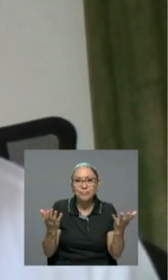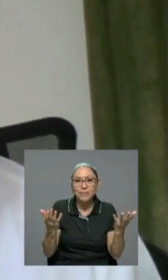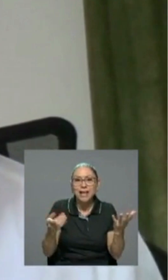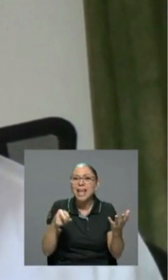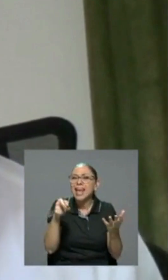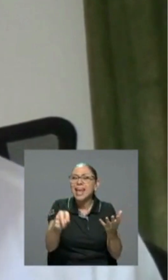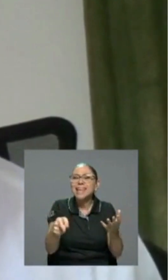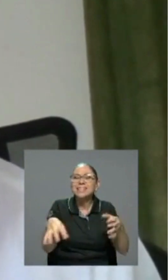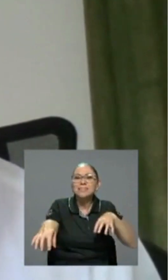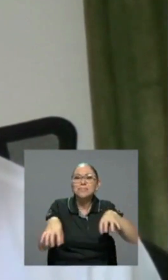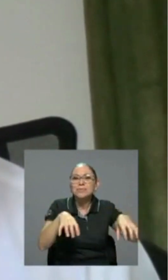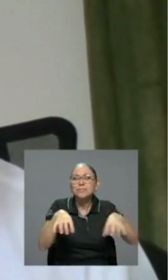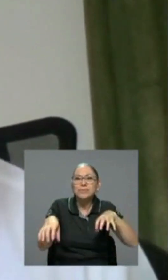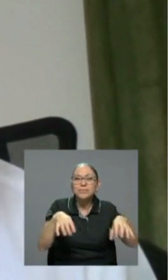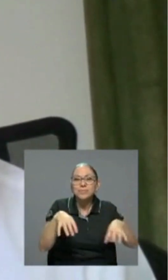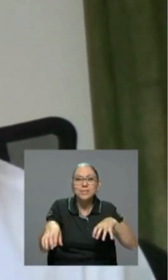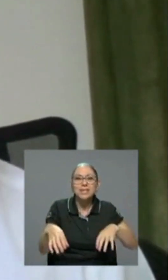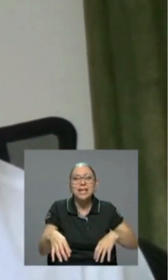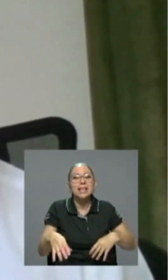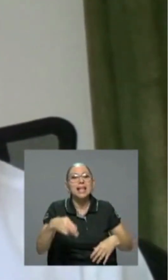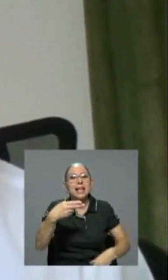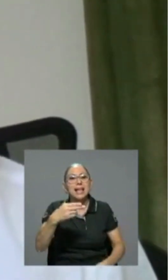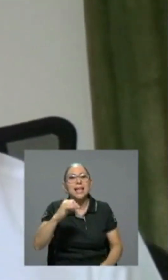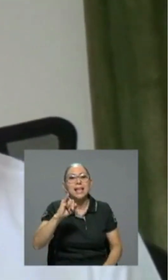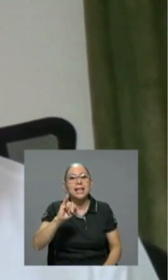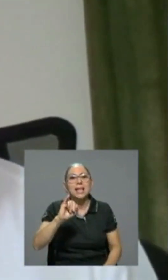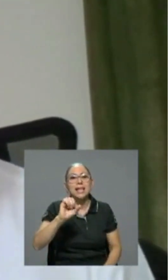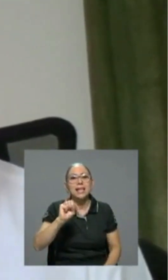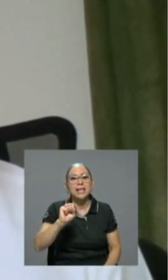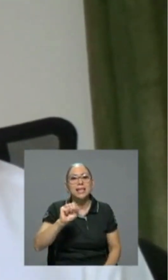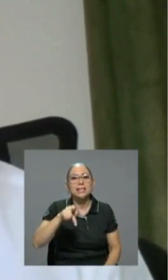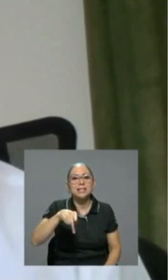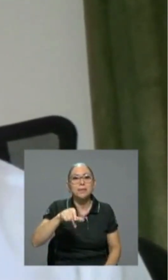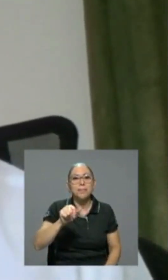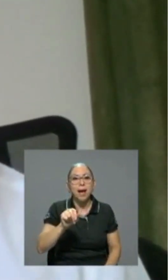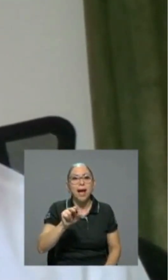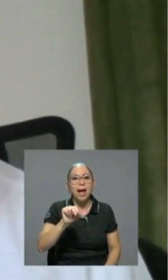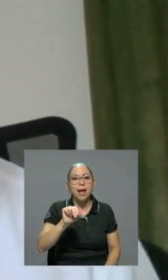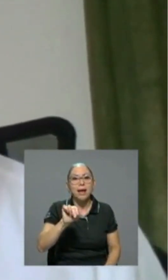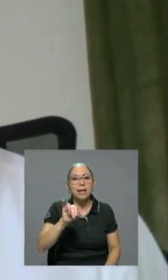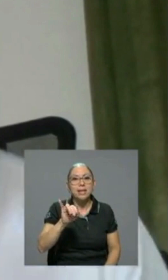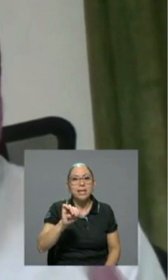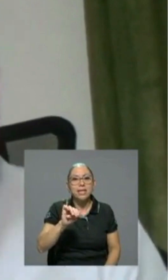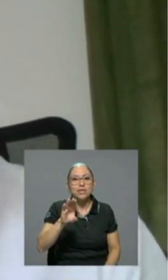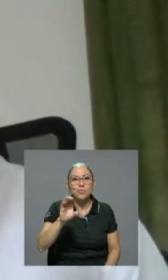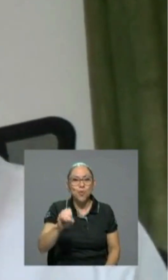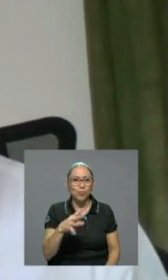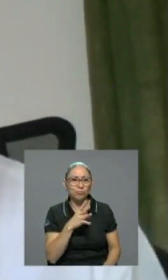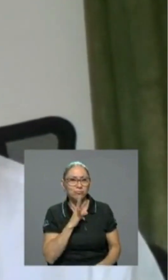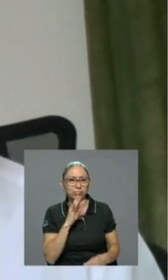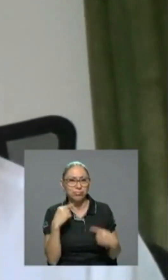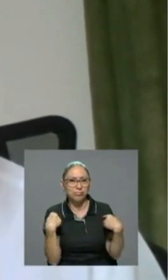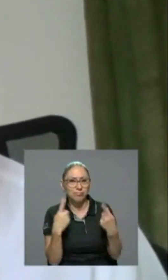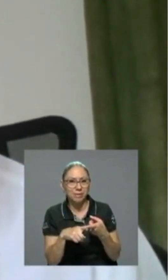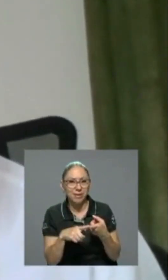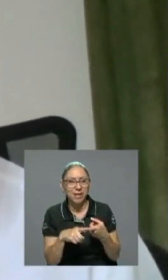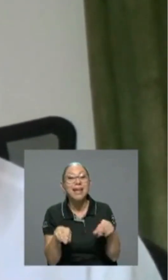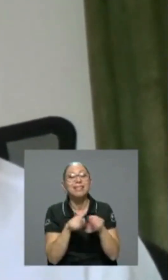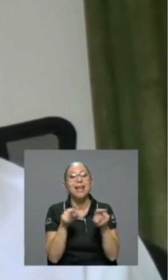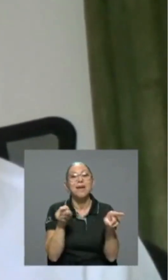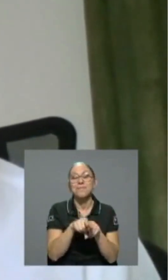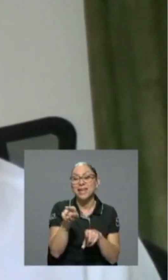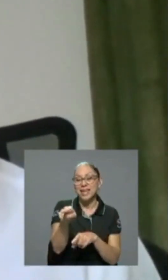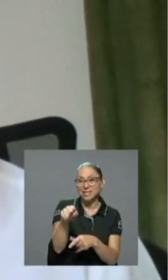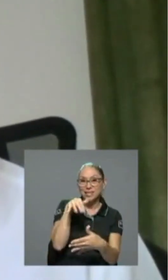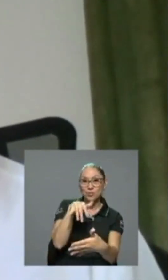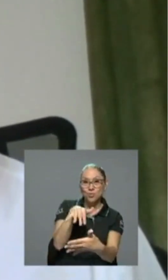narrativa del hispanismo. Es también importante, y todo este estudio me llevó a comprender mejor